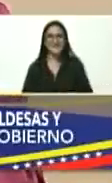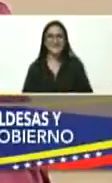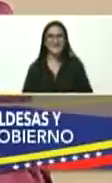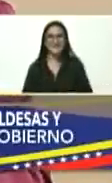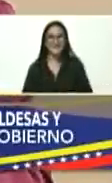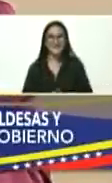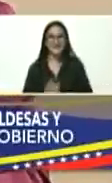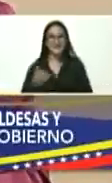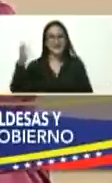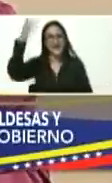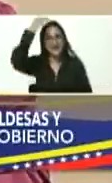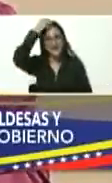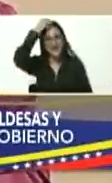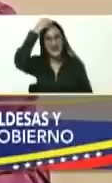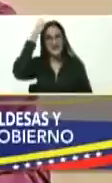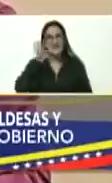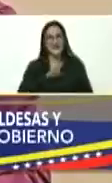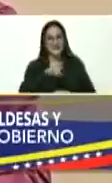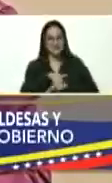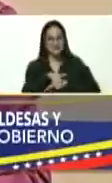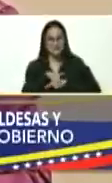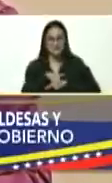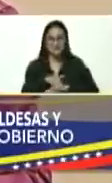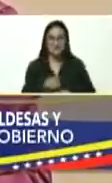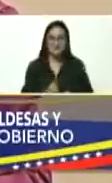la reina isabel 2a